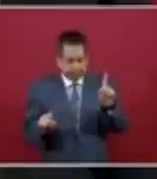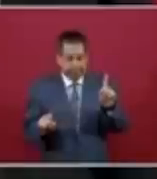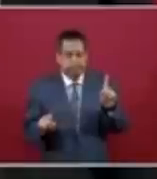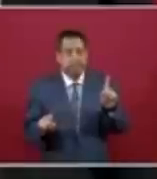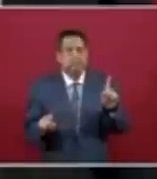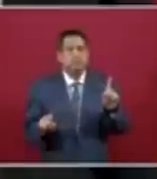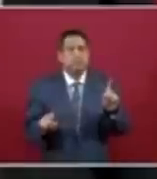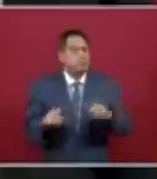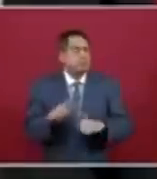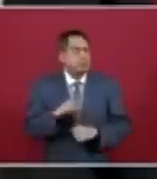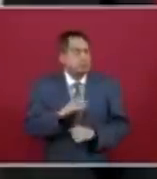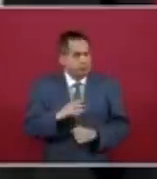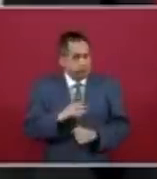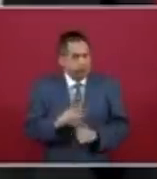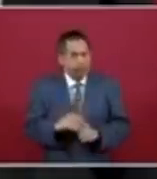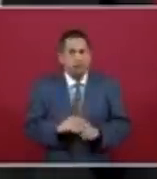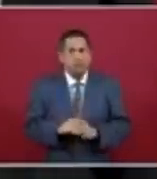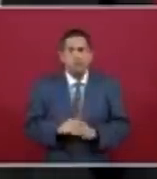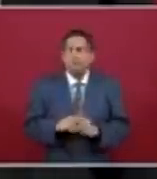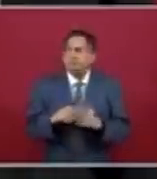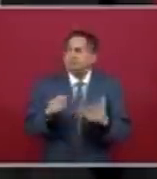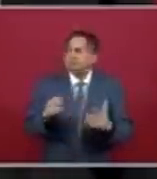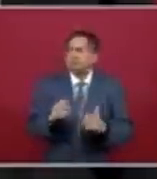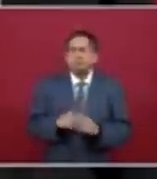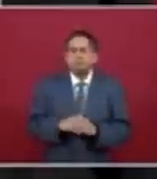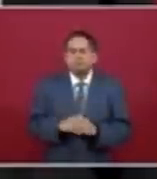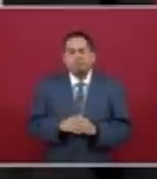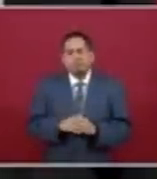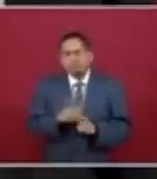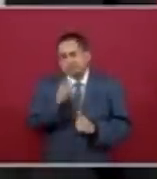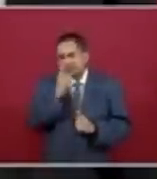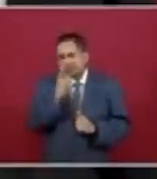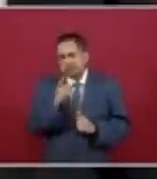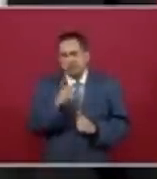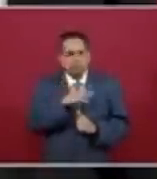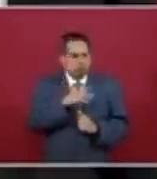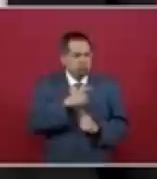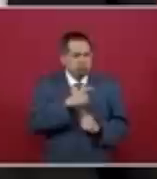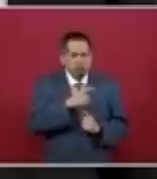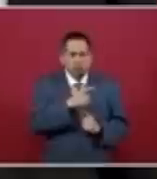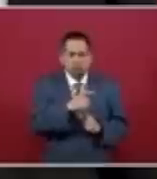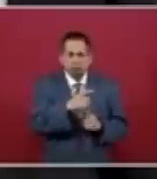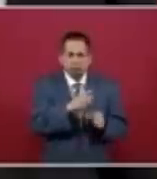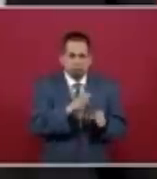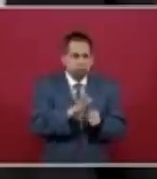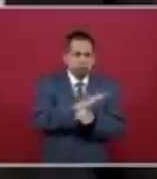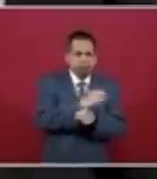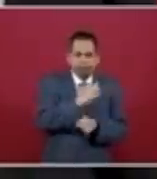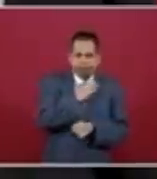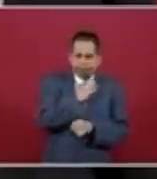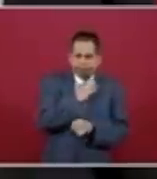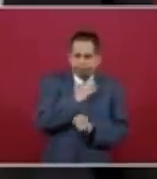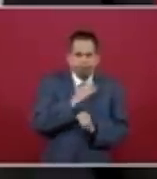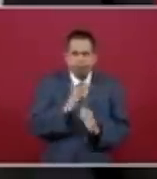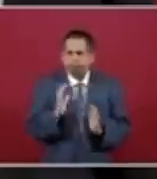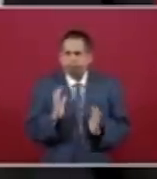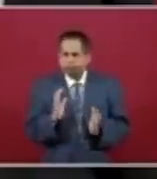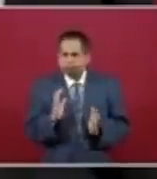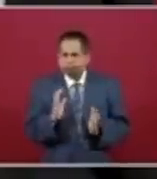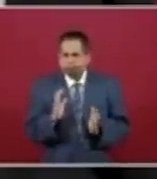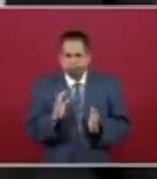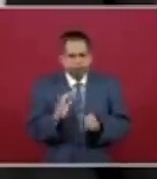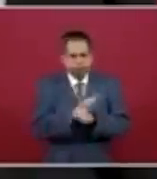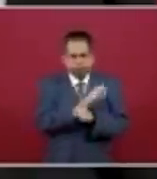hay, vamos a decir, espacios, no tenemos